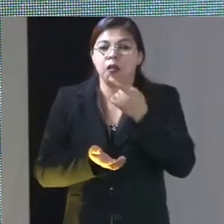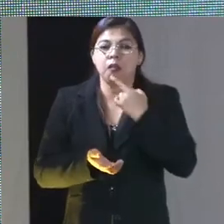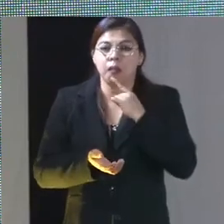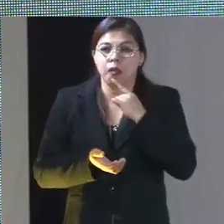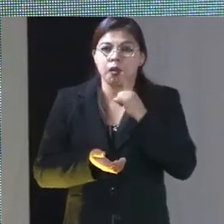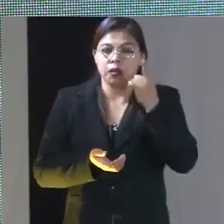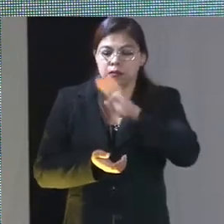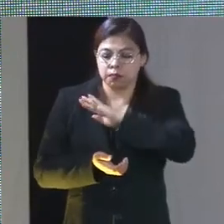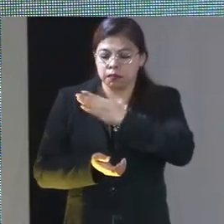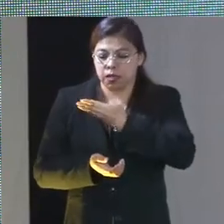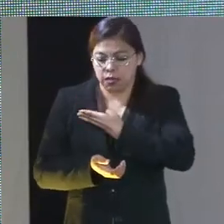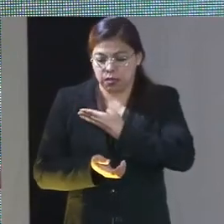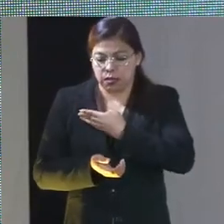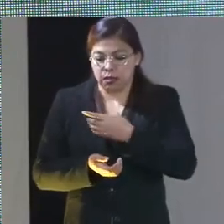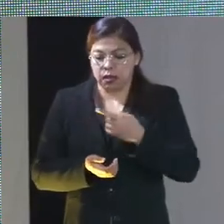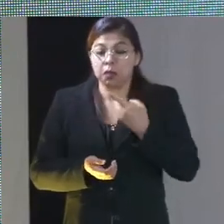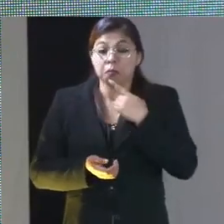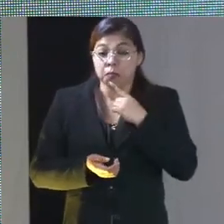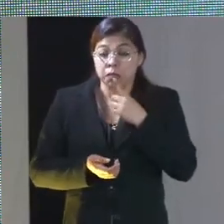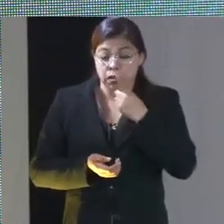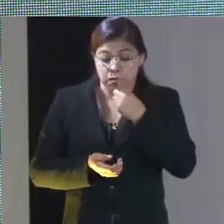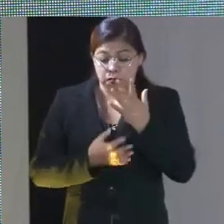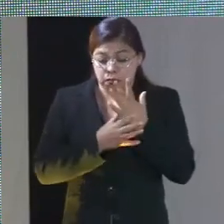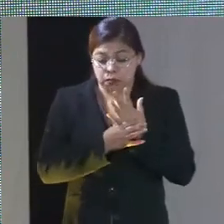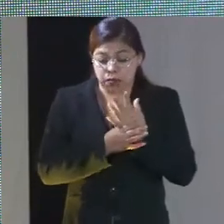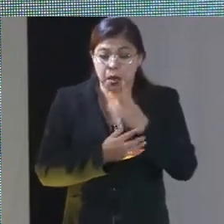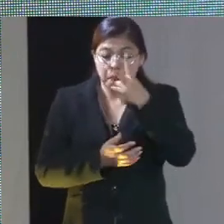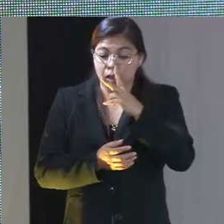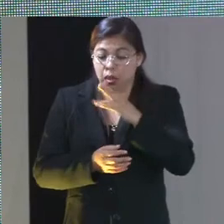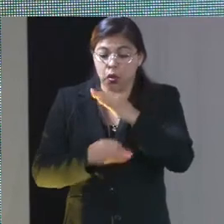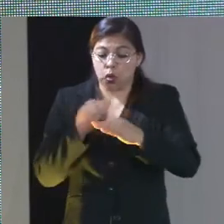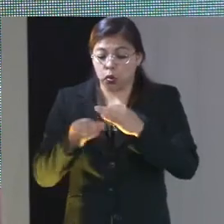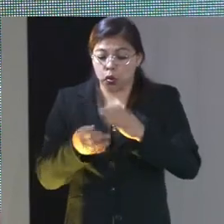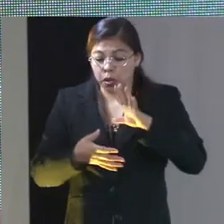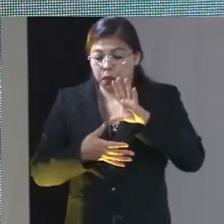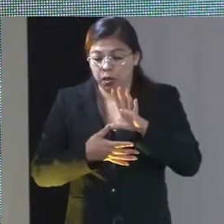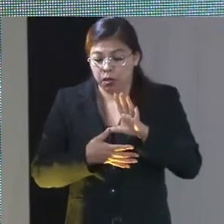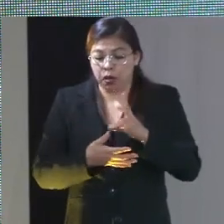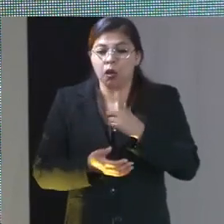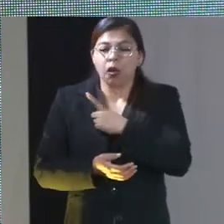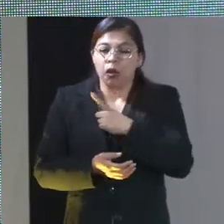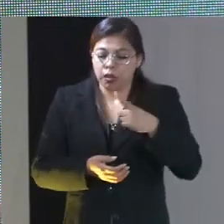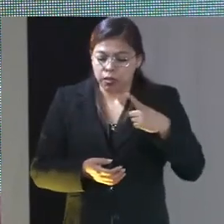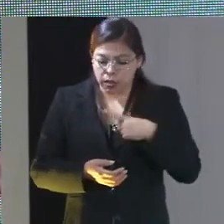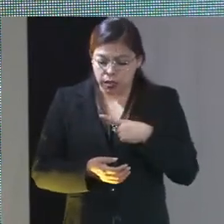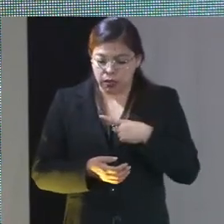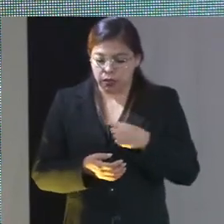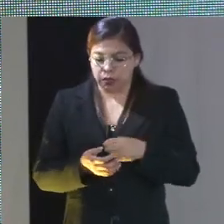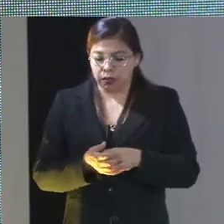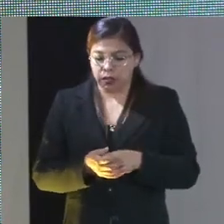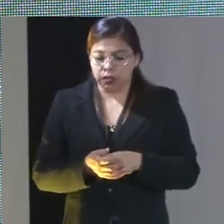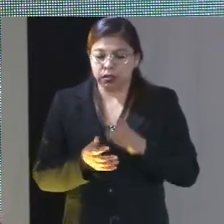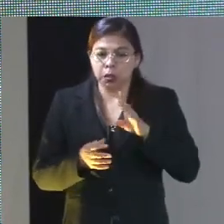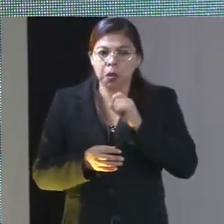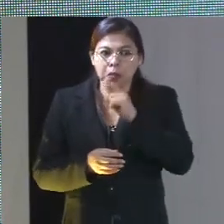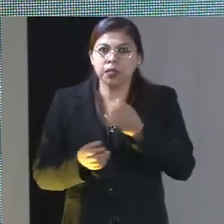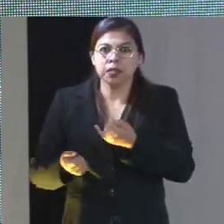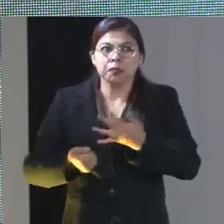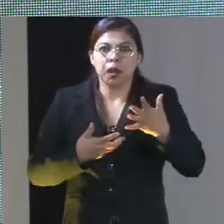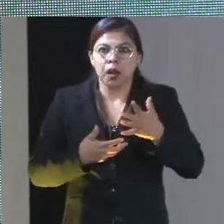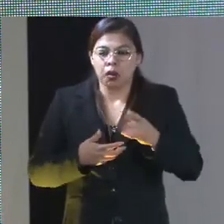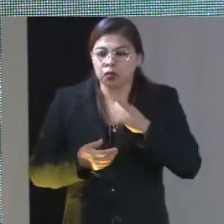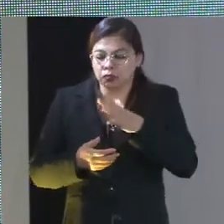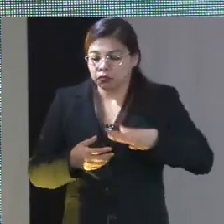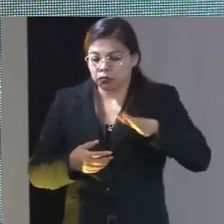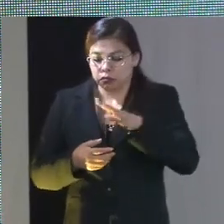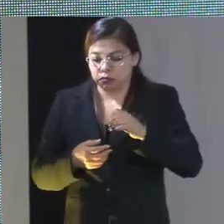España. López Obrador, México y toda América deberían agradecer a los españoles que llevaron la civilización